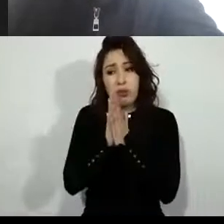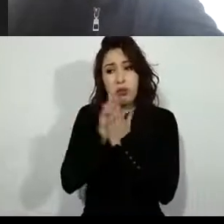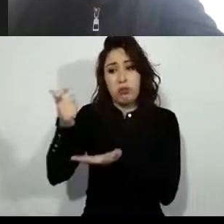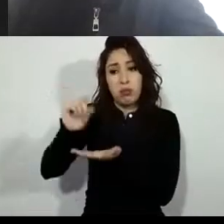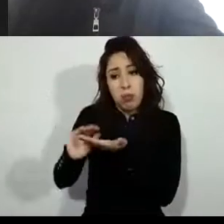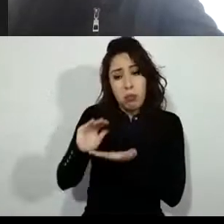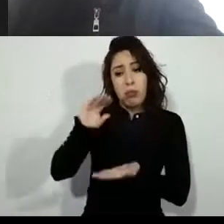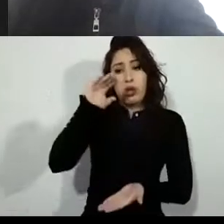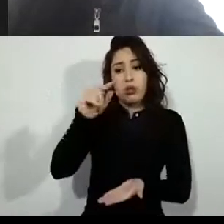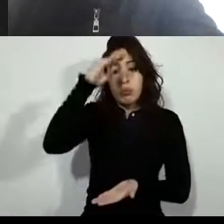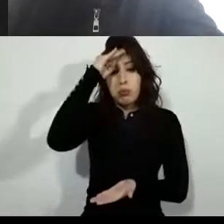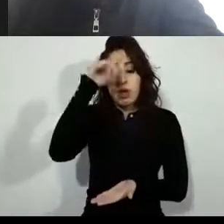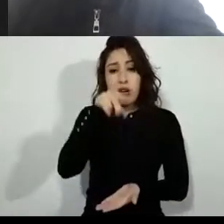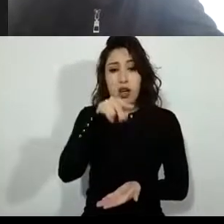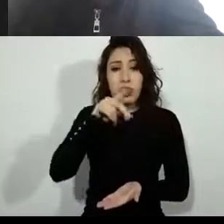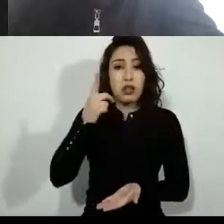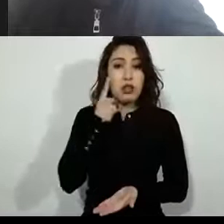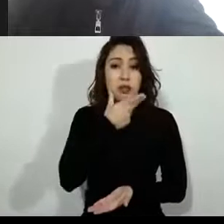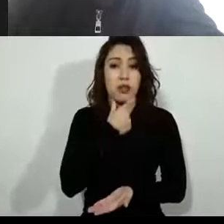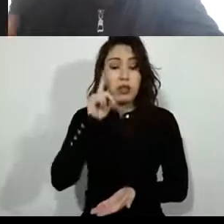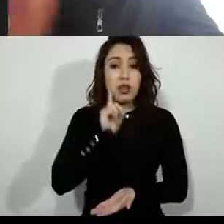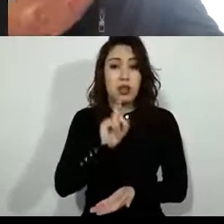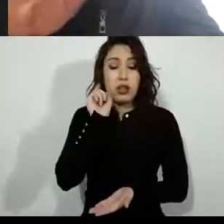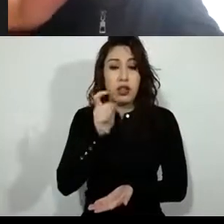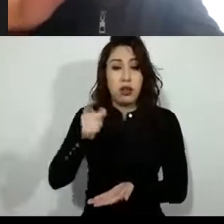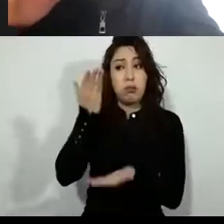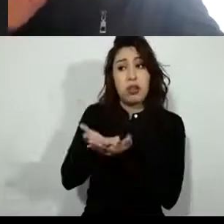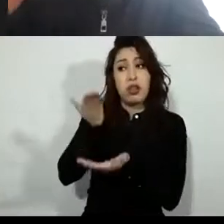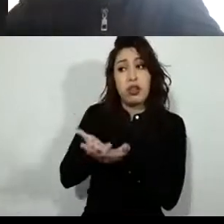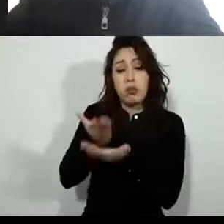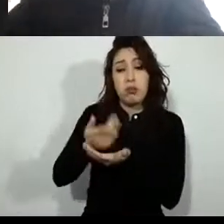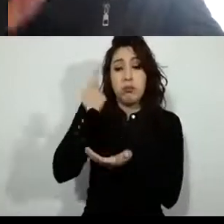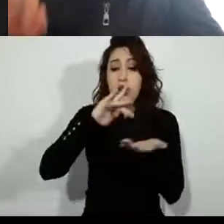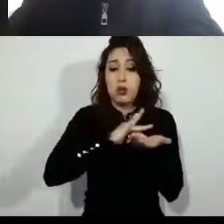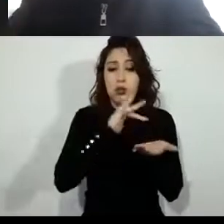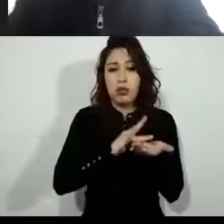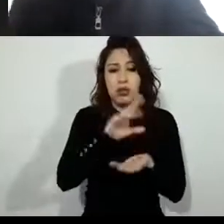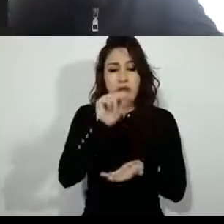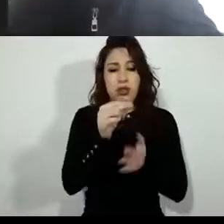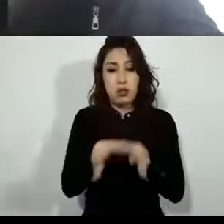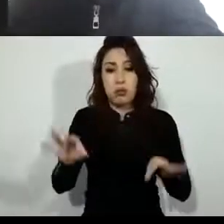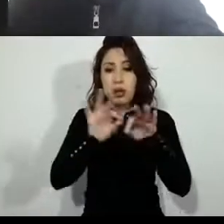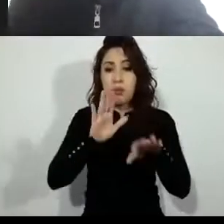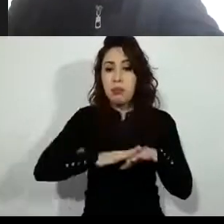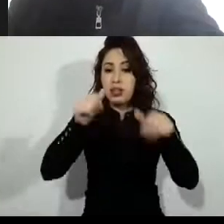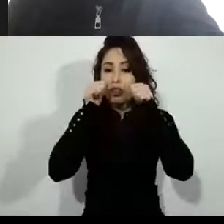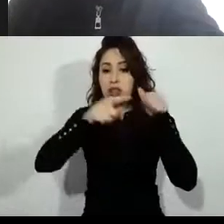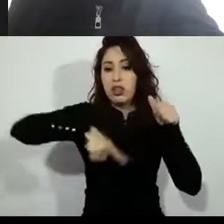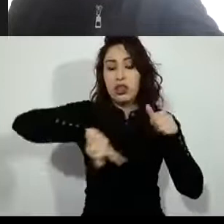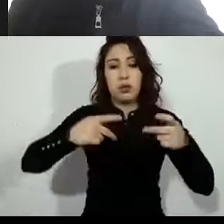los diputados ni del tesorero, sino una necesidad de los trabajadores, que creo que eso es lo más importante que debemos dejar claro, ¿no?